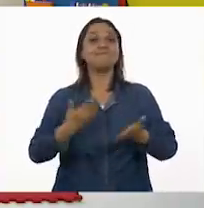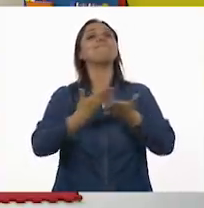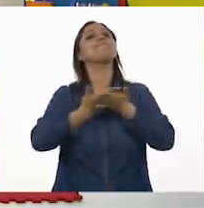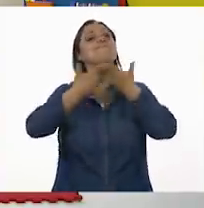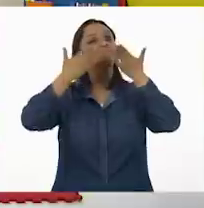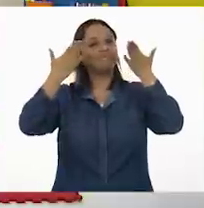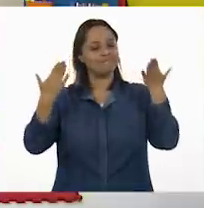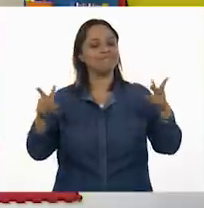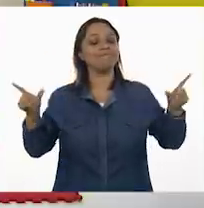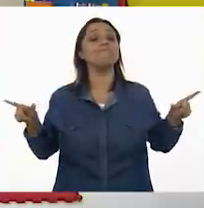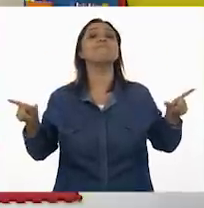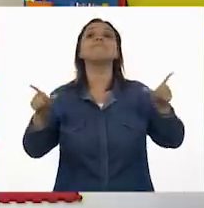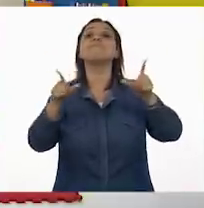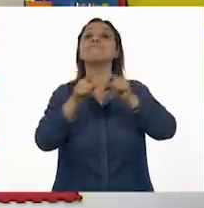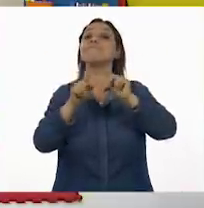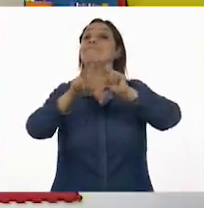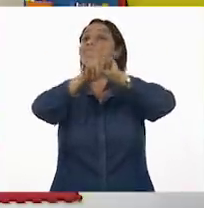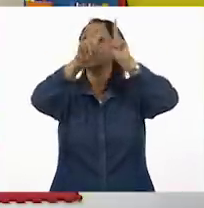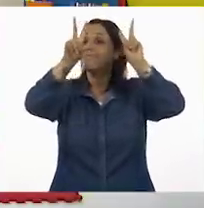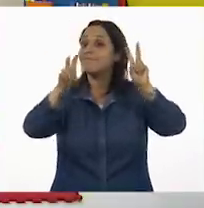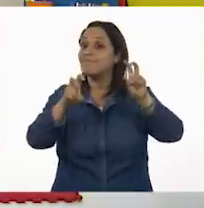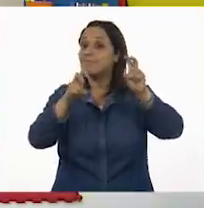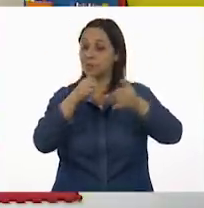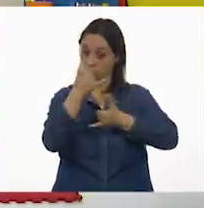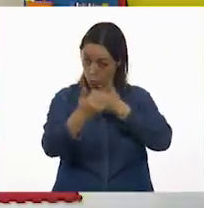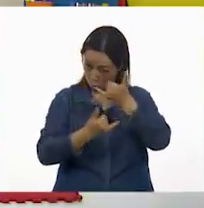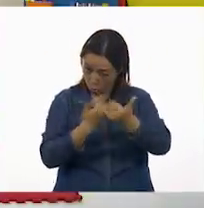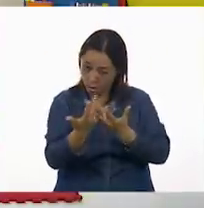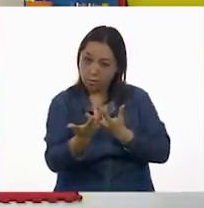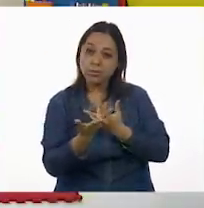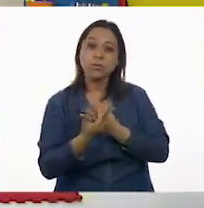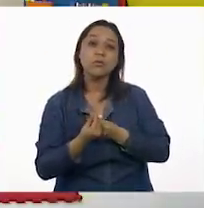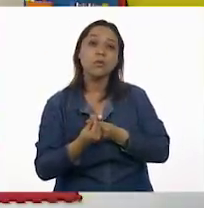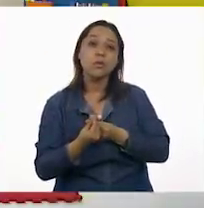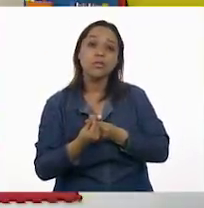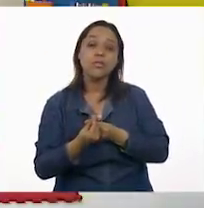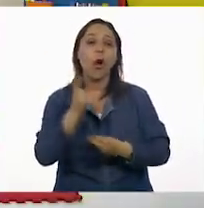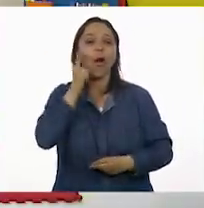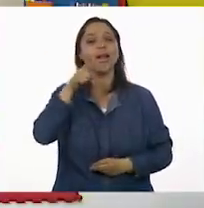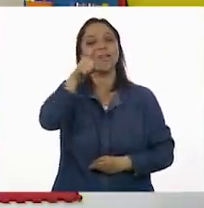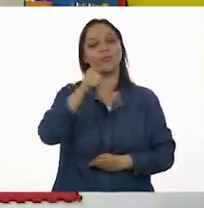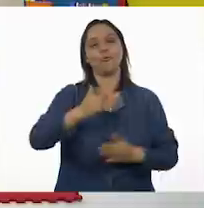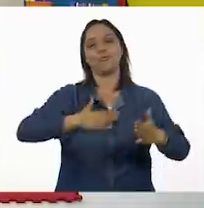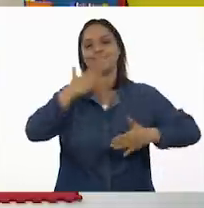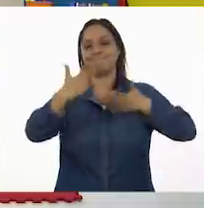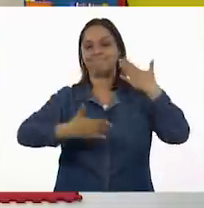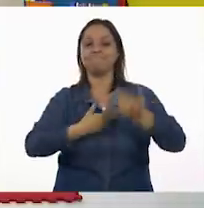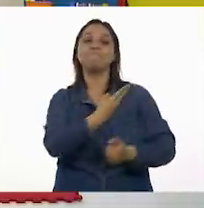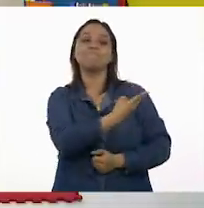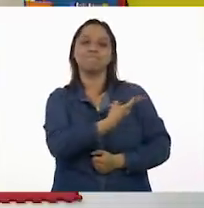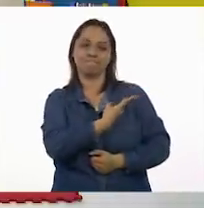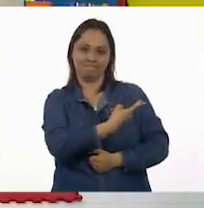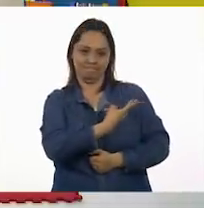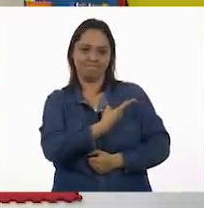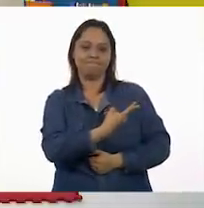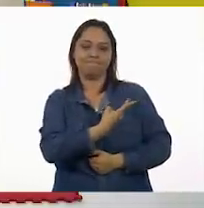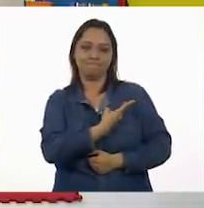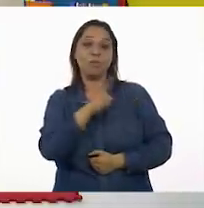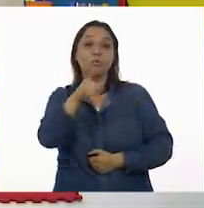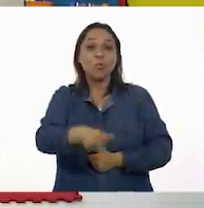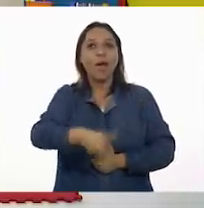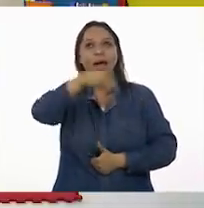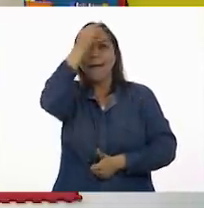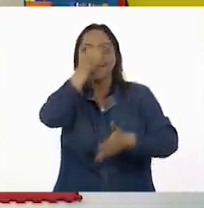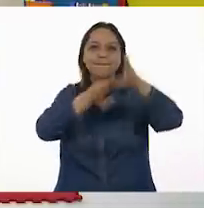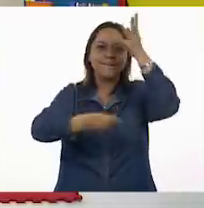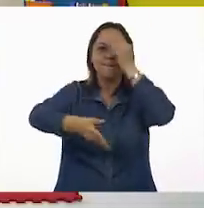sí, hemos terminado con ¿Juegas con nosotros? Esperemos que lo hayan disfrutado y sobre todo que hayan aprendido